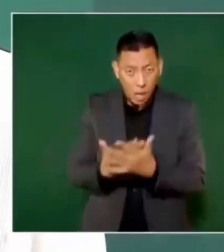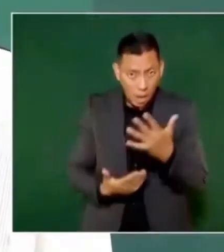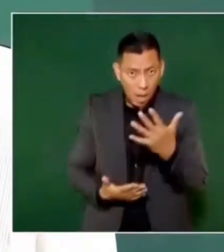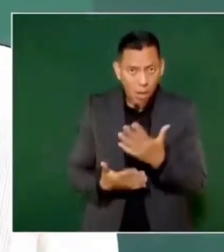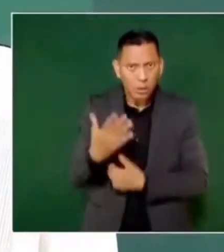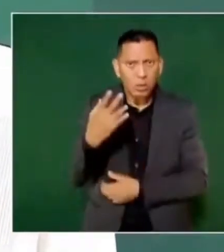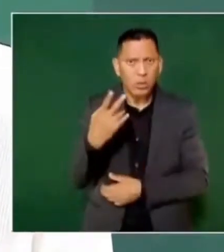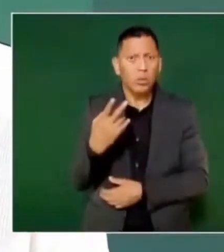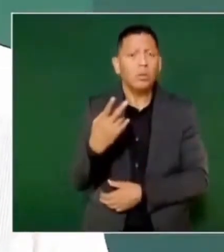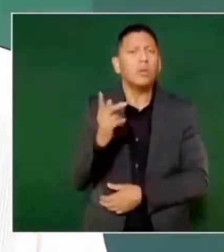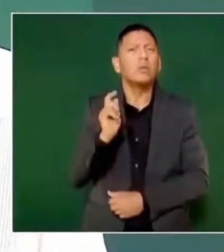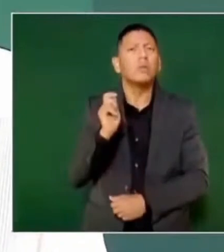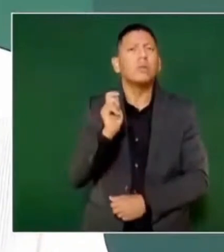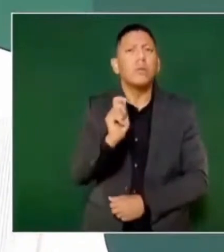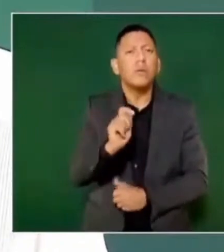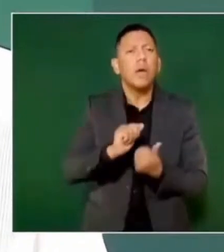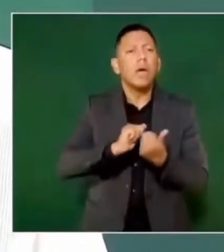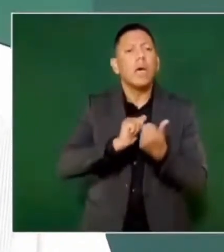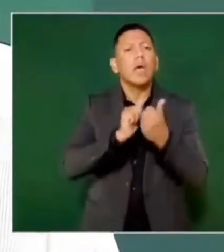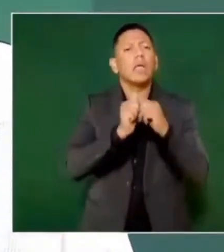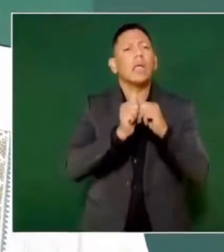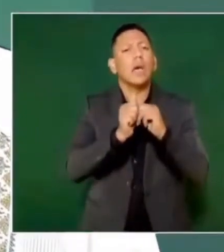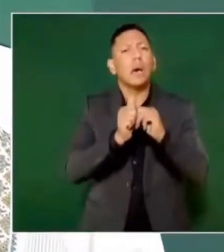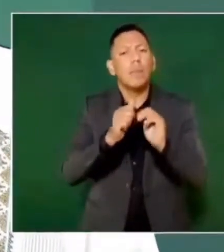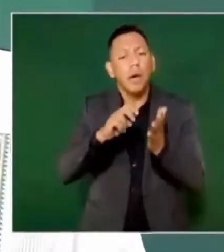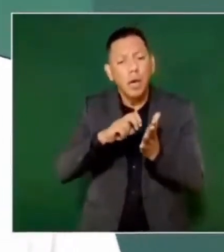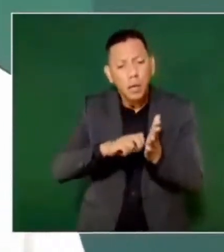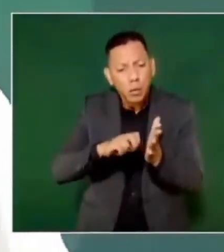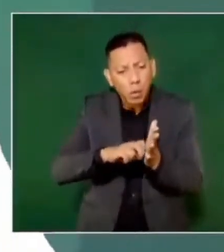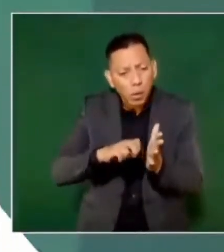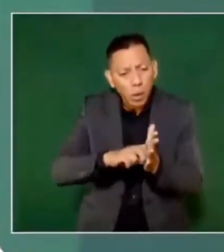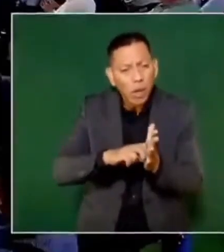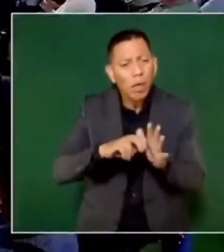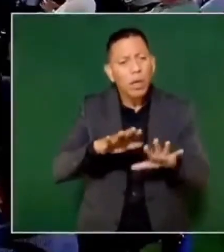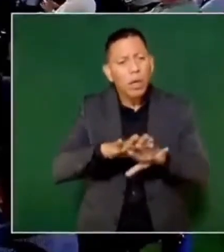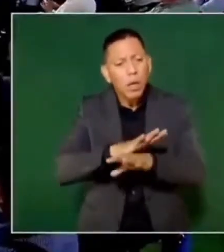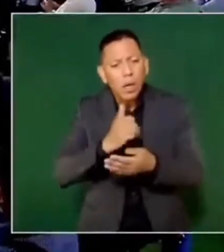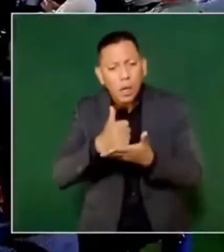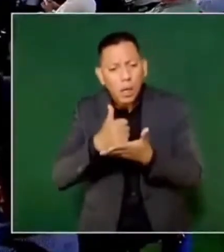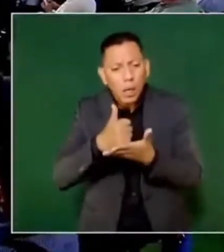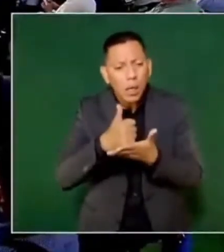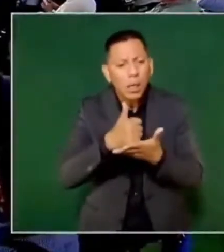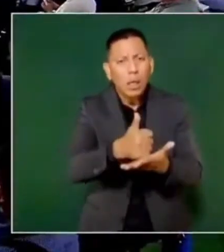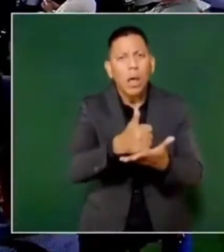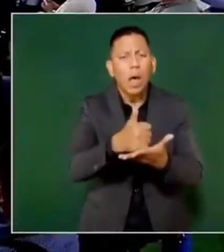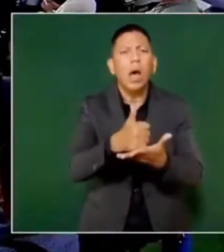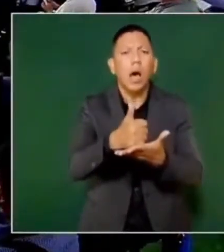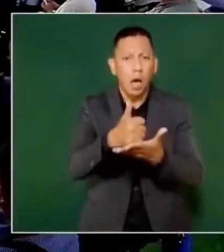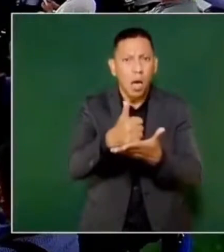es reivindicar a quien es víctima de un abuso.